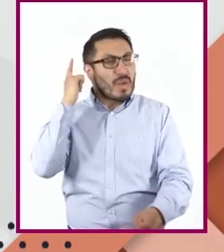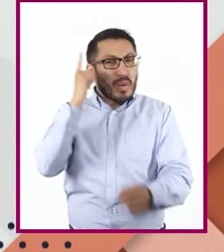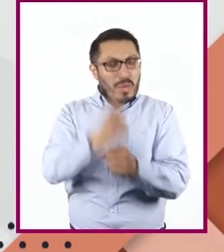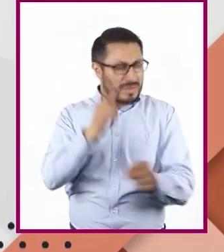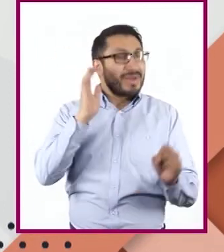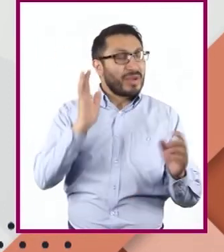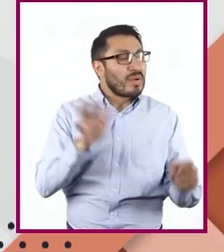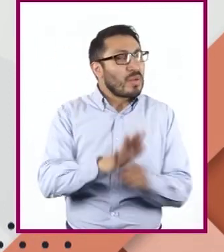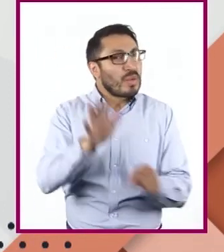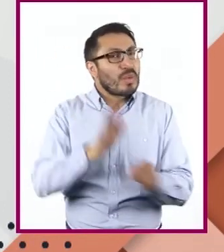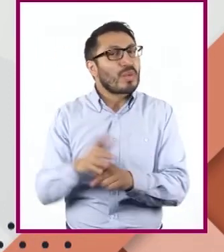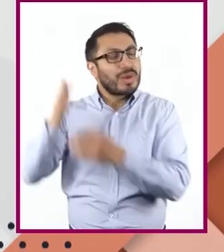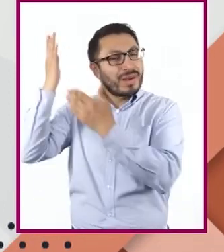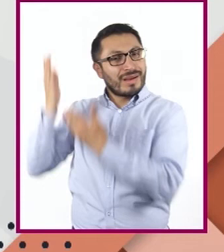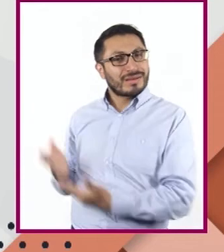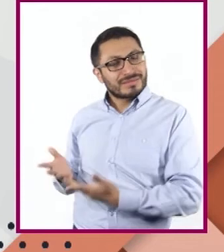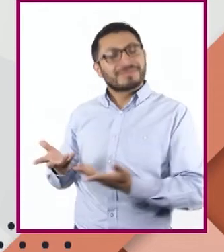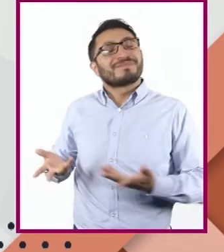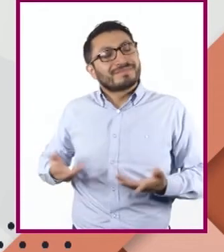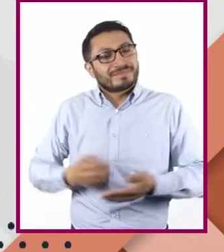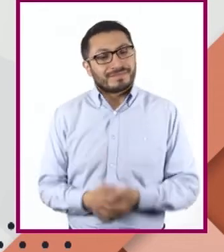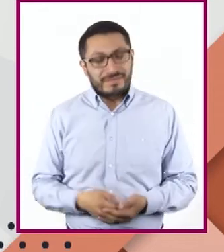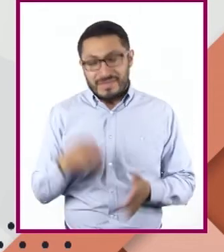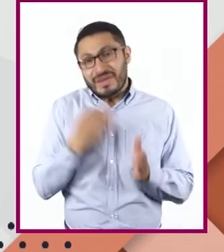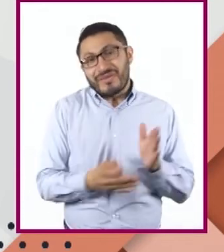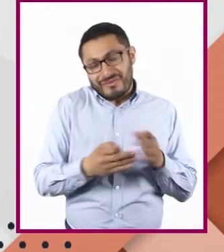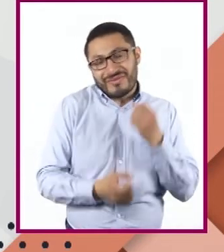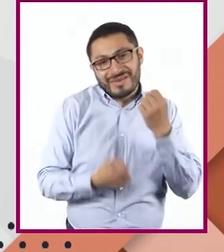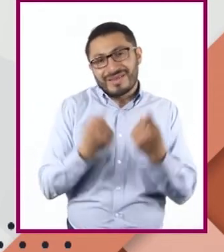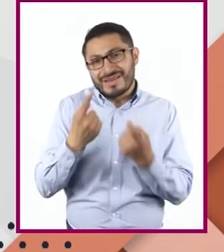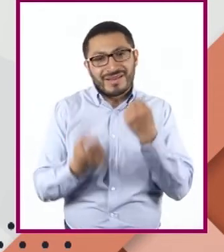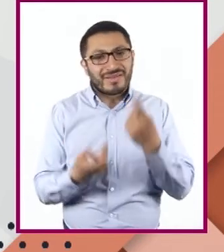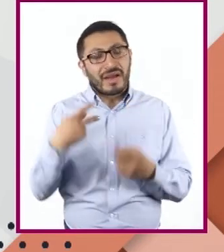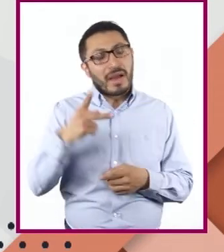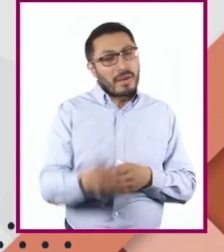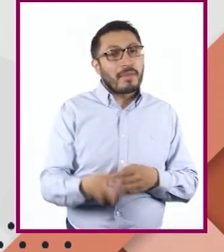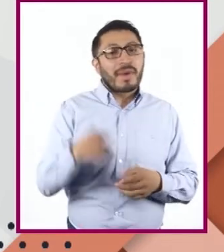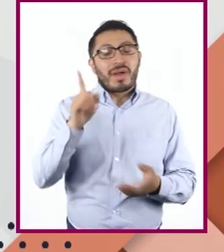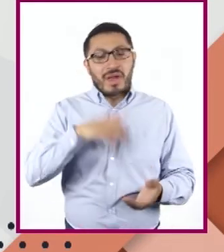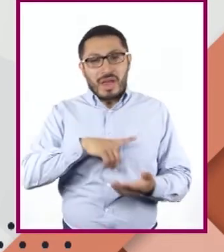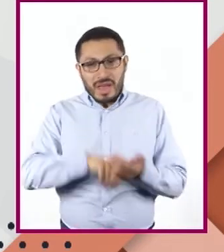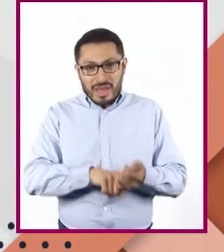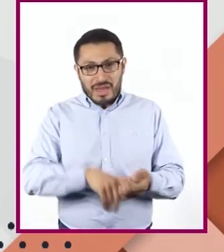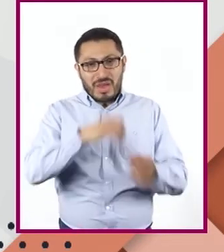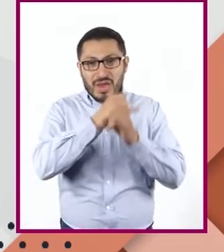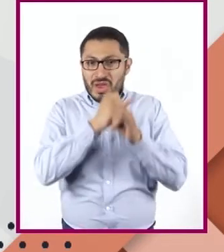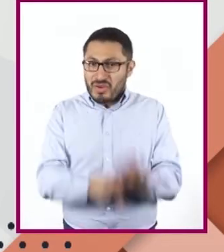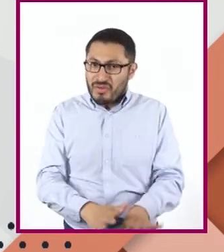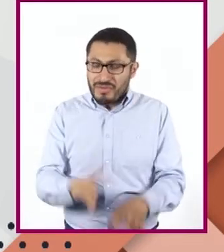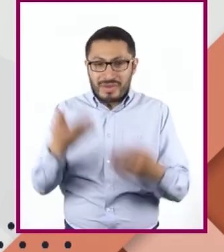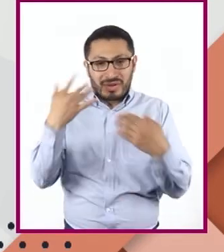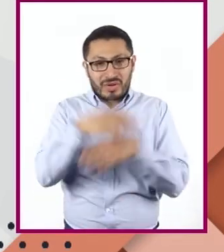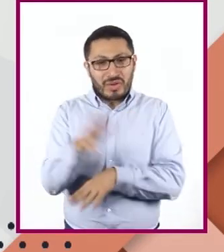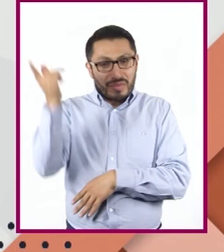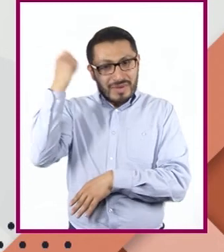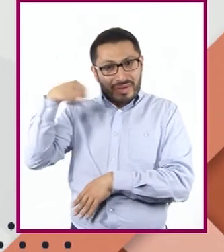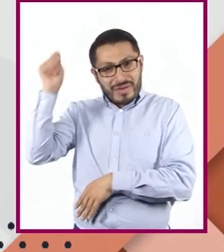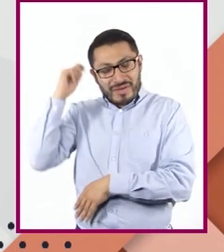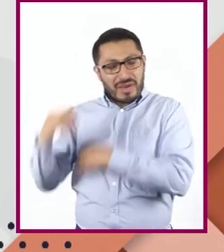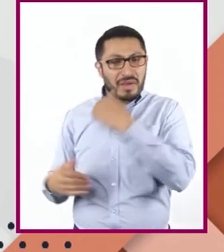de qué figura se trata? Aún restan piezas, pero estas contienen información sobre la teoría de la